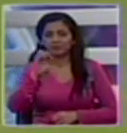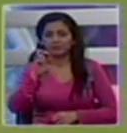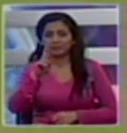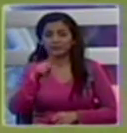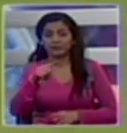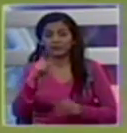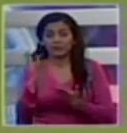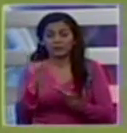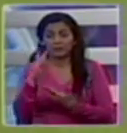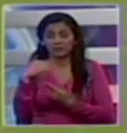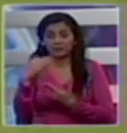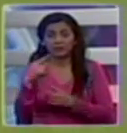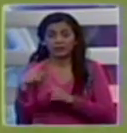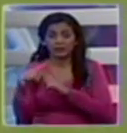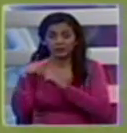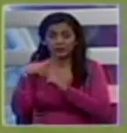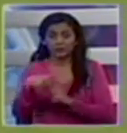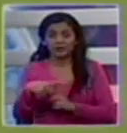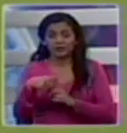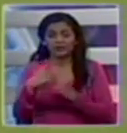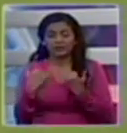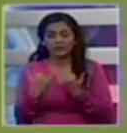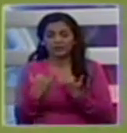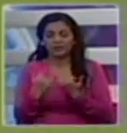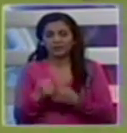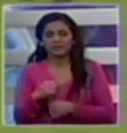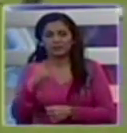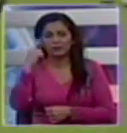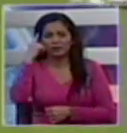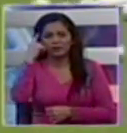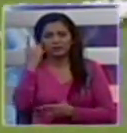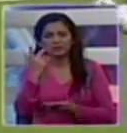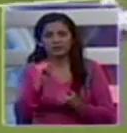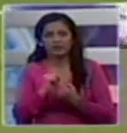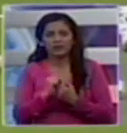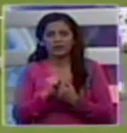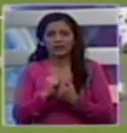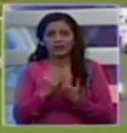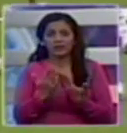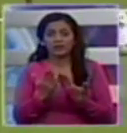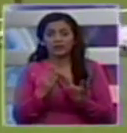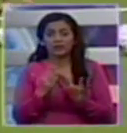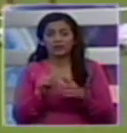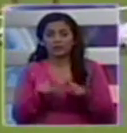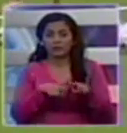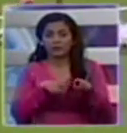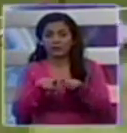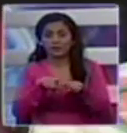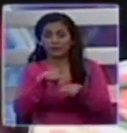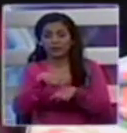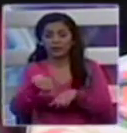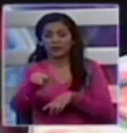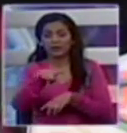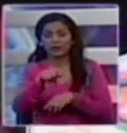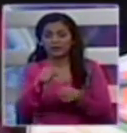esta temporada, por lo que ve con buenos ojos la participación en la Florida Cup. Sí, la verdad,